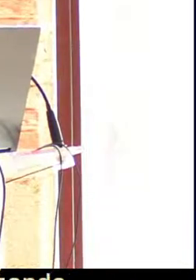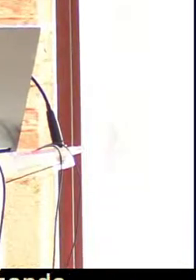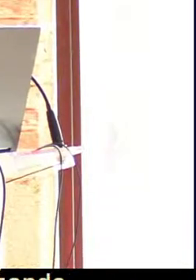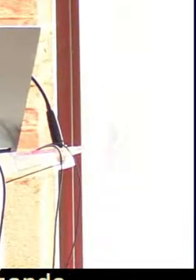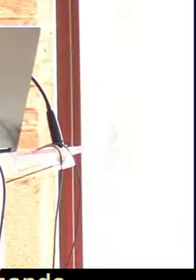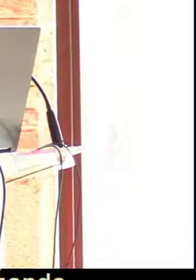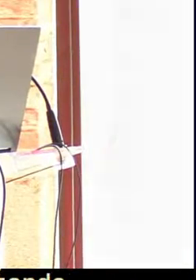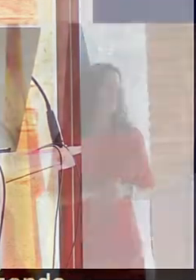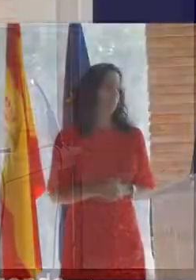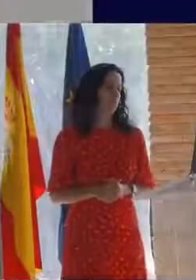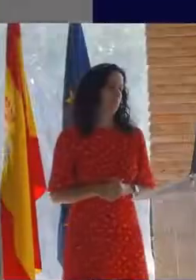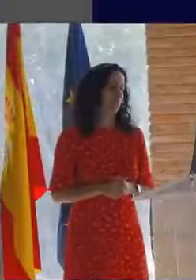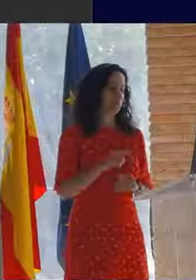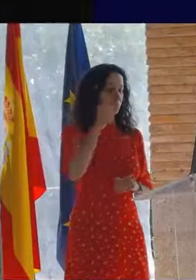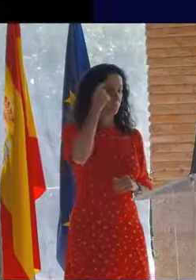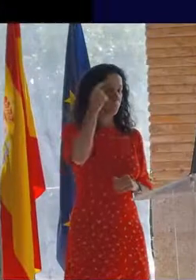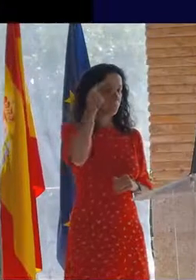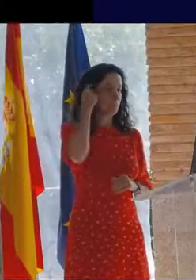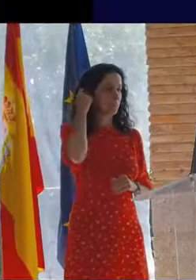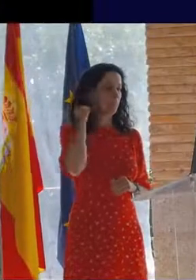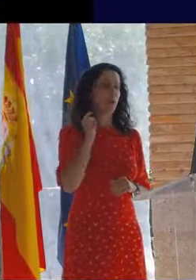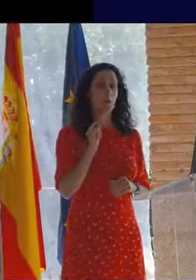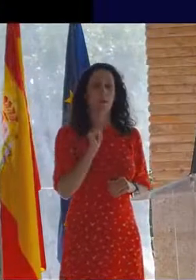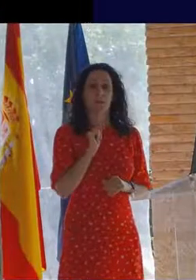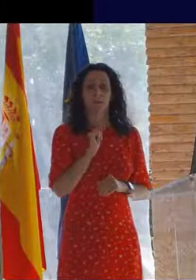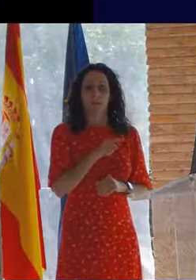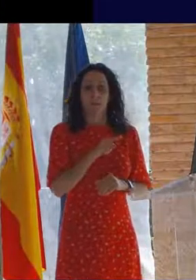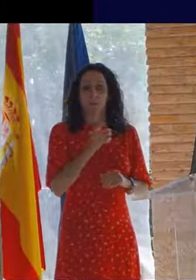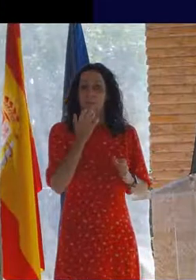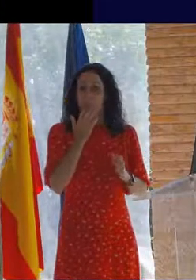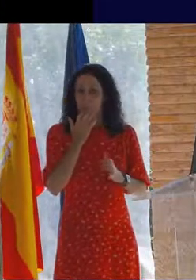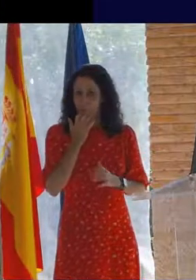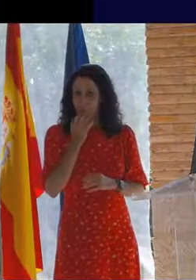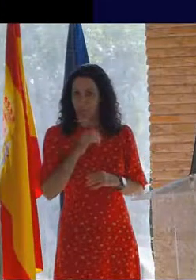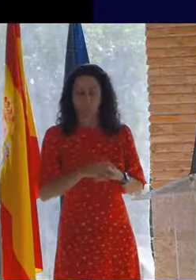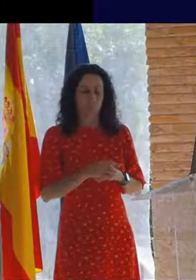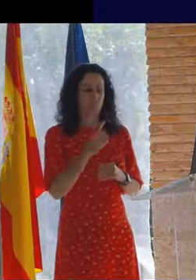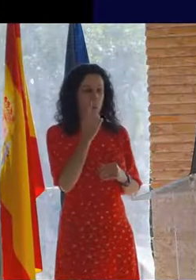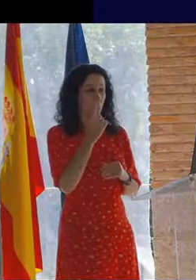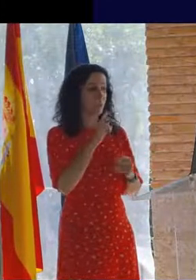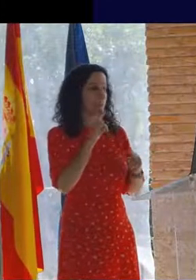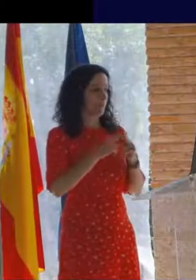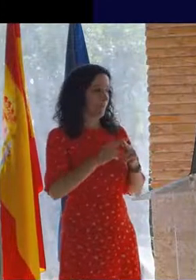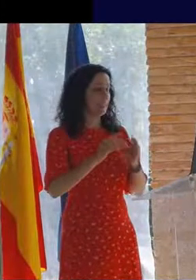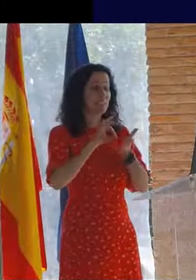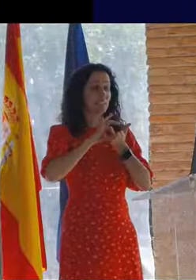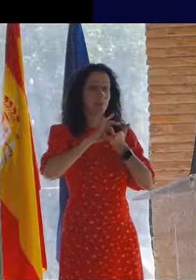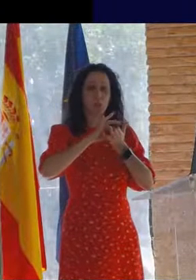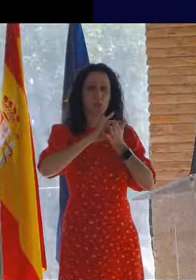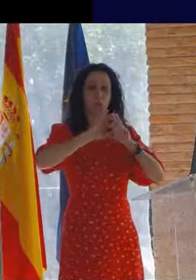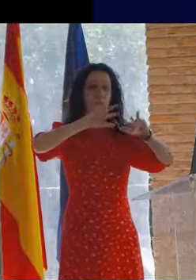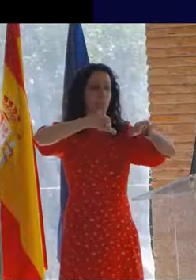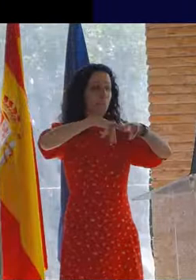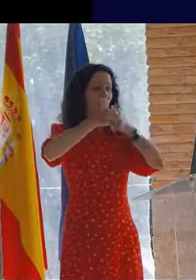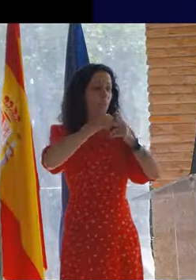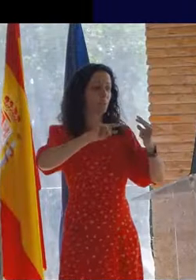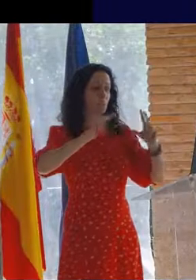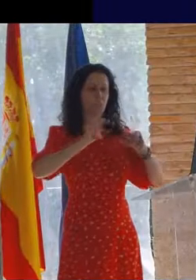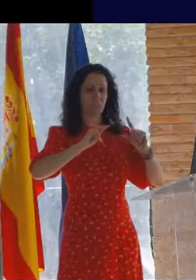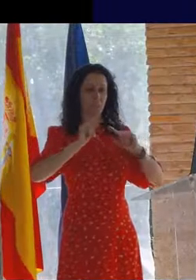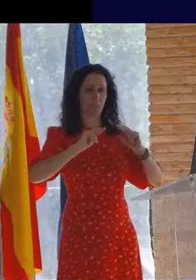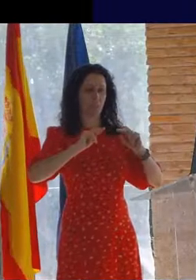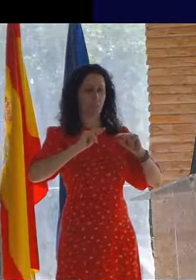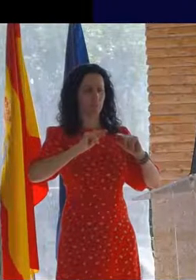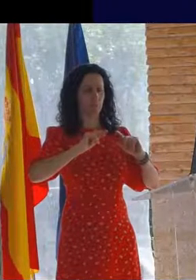podamos participar de forma plena bueno Esto de aquí e es muy importante es el servicio de